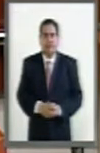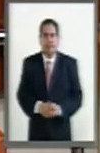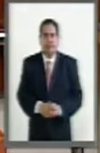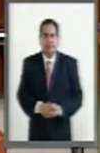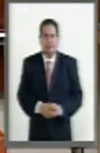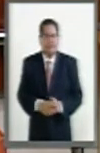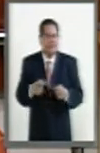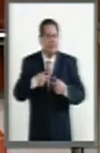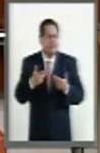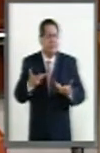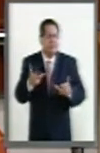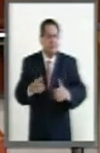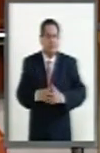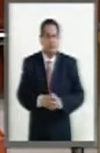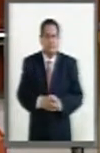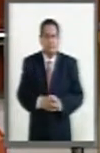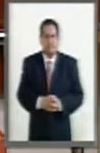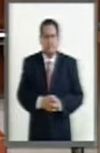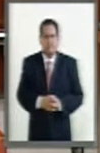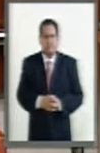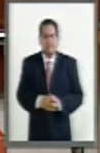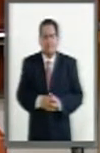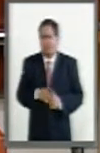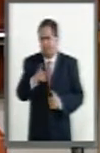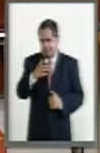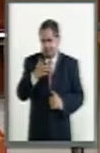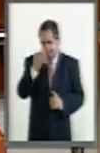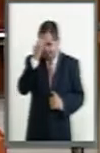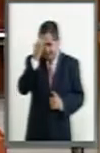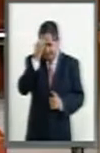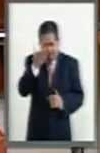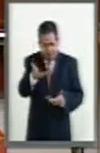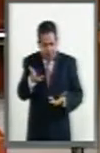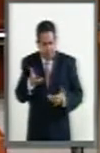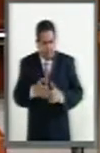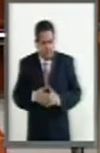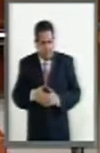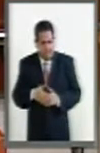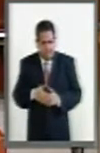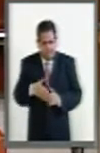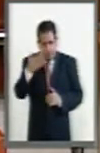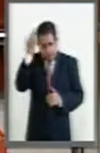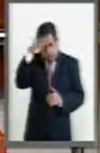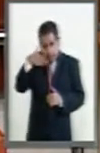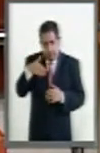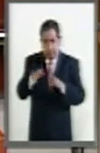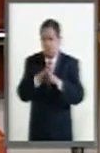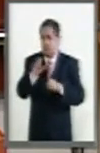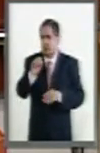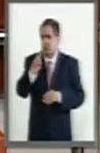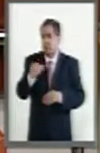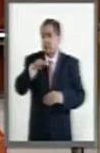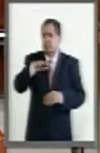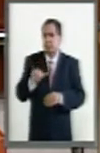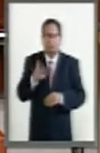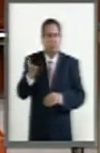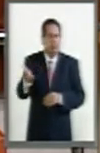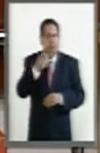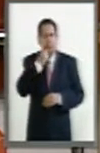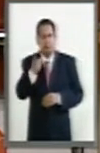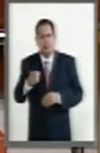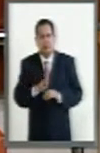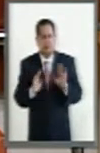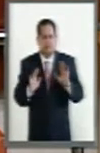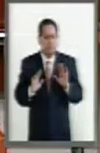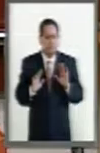¿Qué estamos haciendo? A ver, se conoce que Barack Obama dice que no va